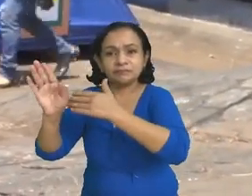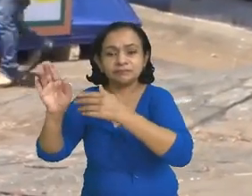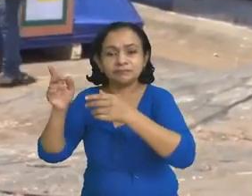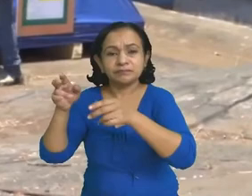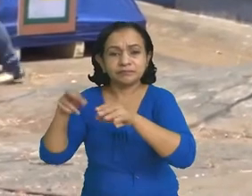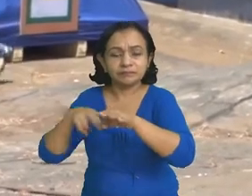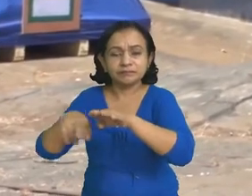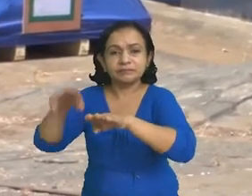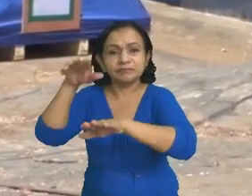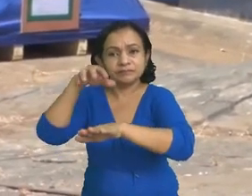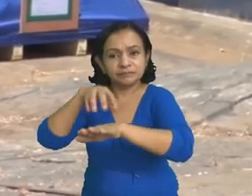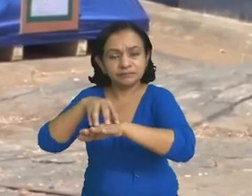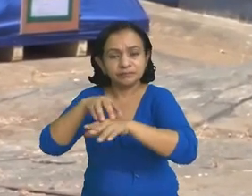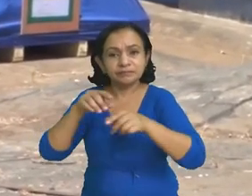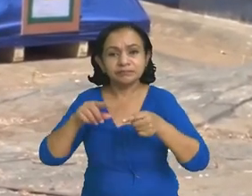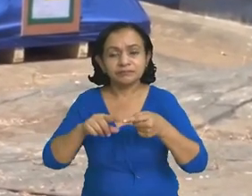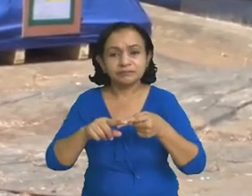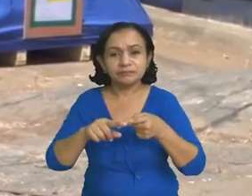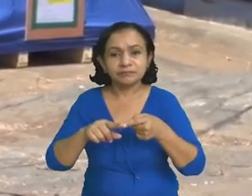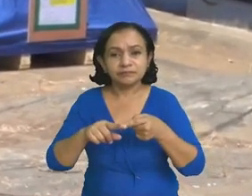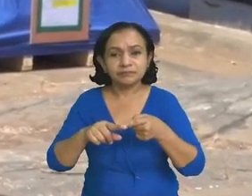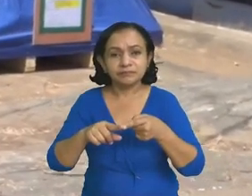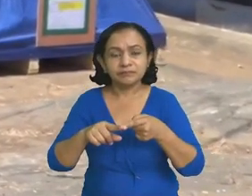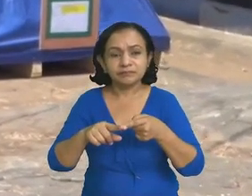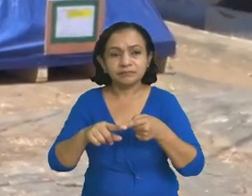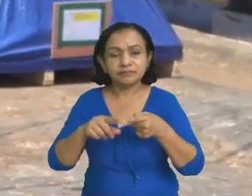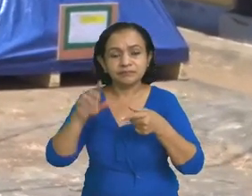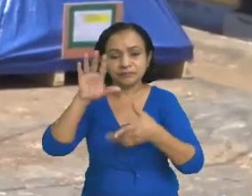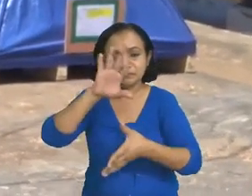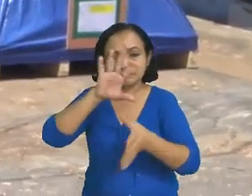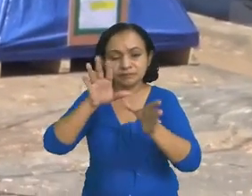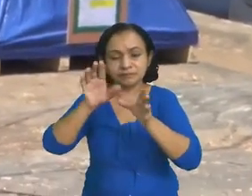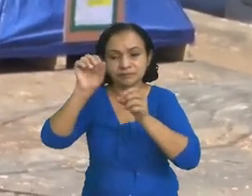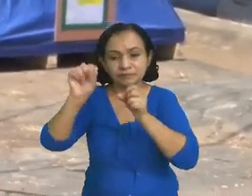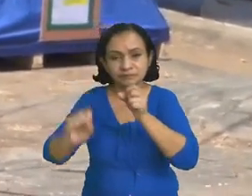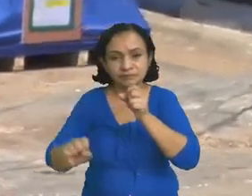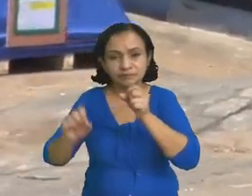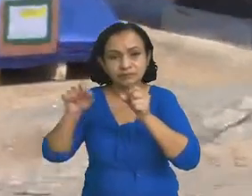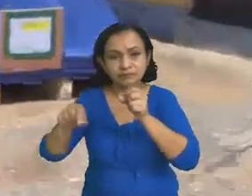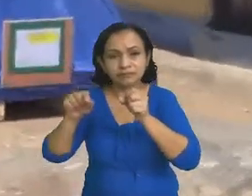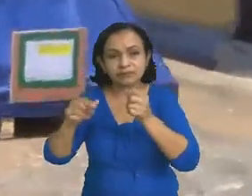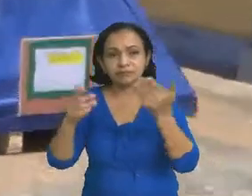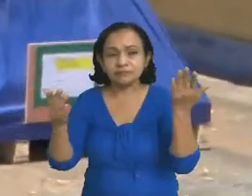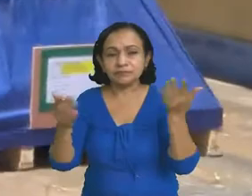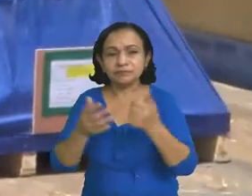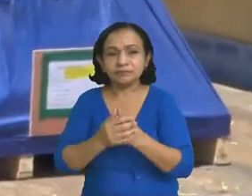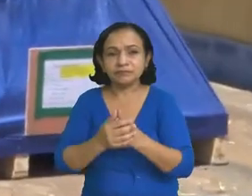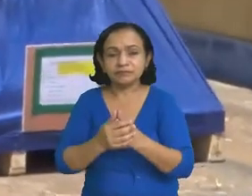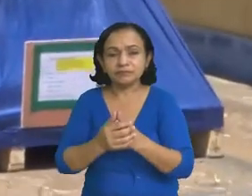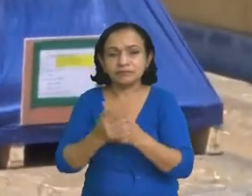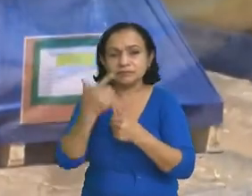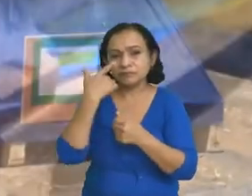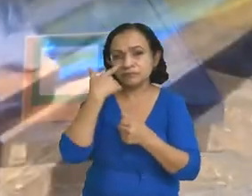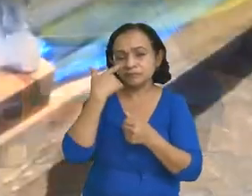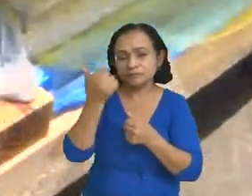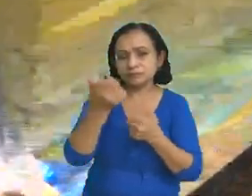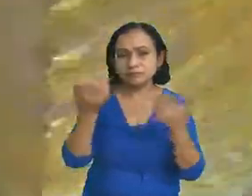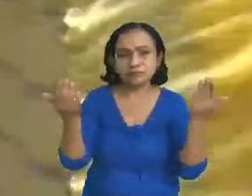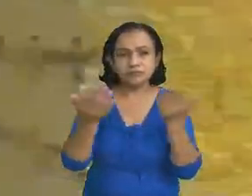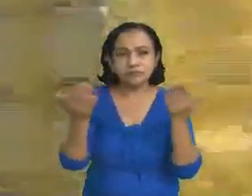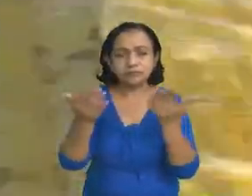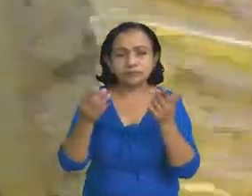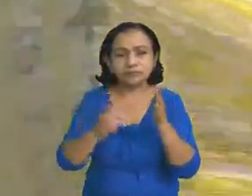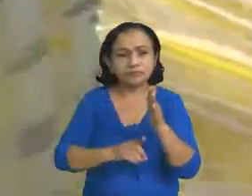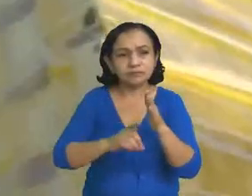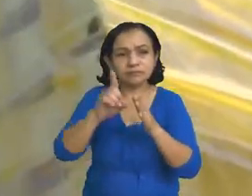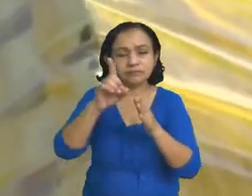en Río San Juan y lo que es en la costa Caribe Sur también. Compañero, pues conocer un poquito, ¿no?, el avance